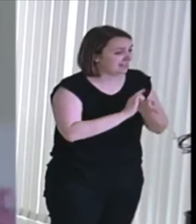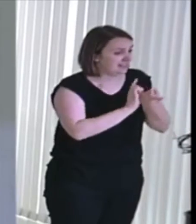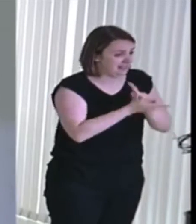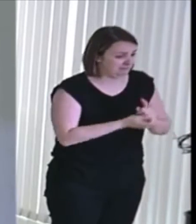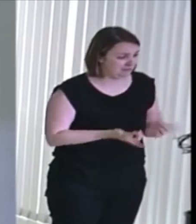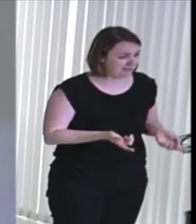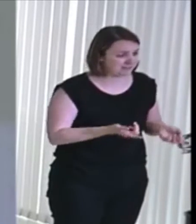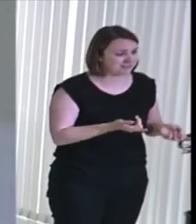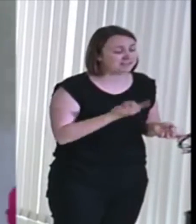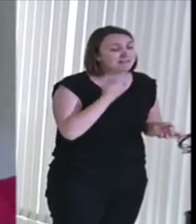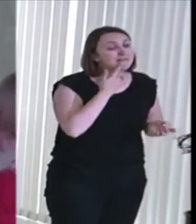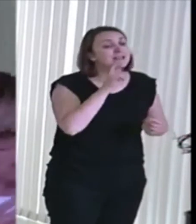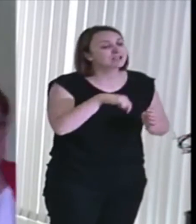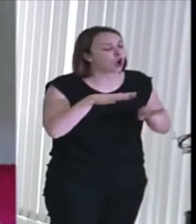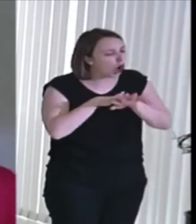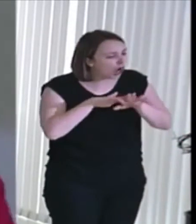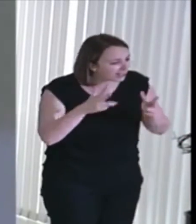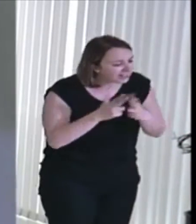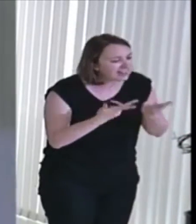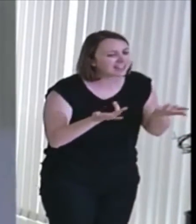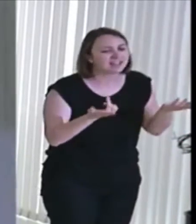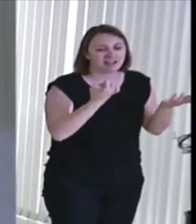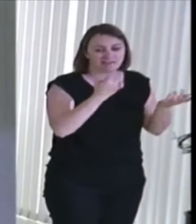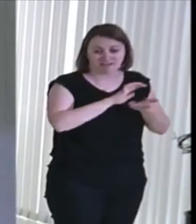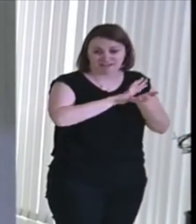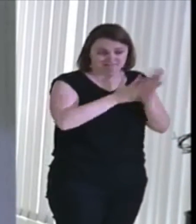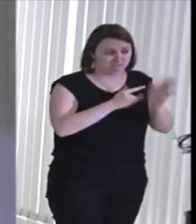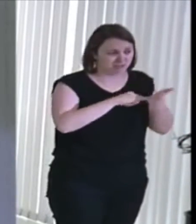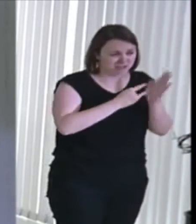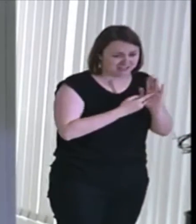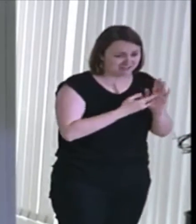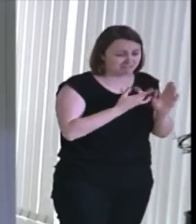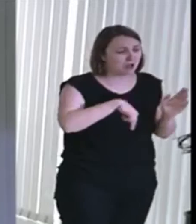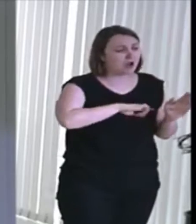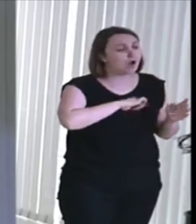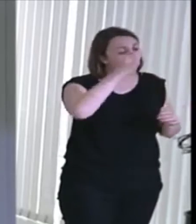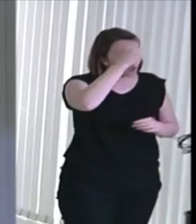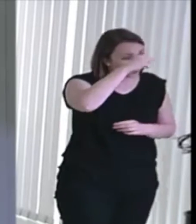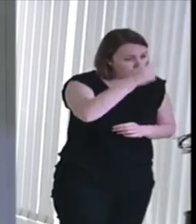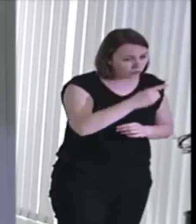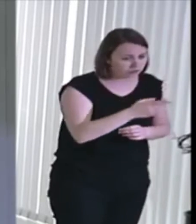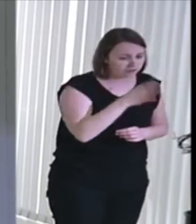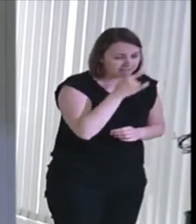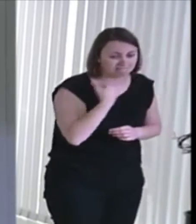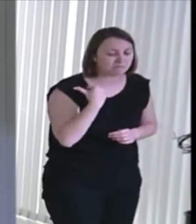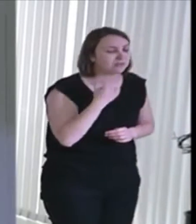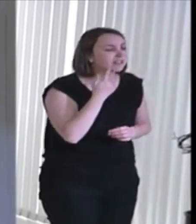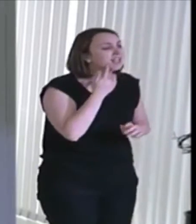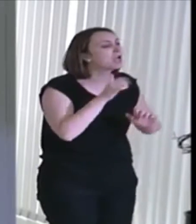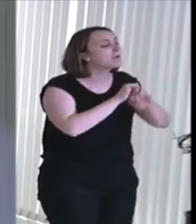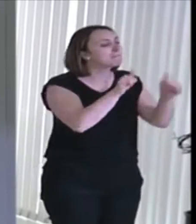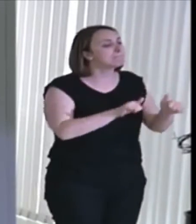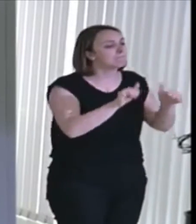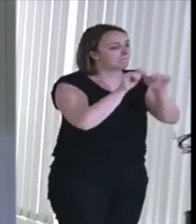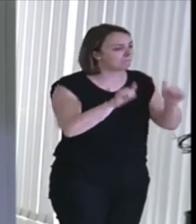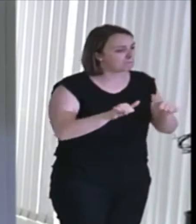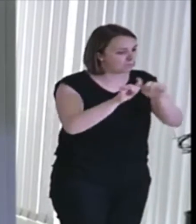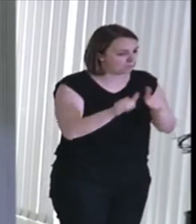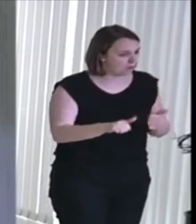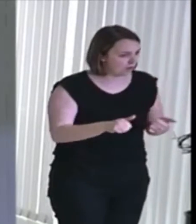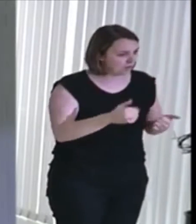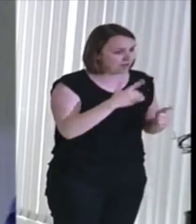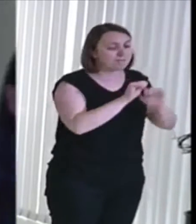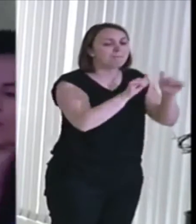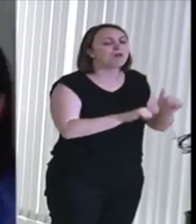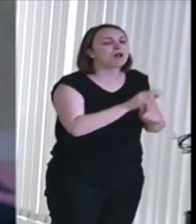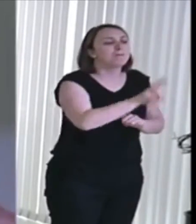ser nosotras, y con las redes, y con todo lo que, el que cambiemos el sistema, el que cambiemos la cultura, porque si no es... No, crear nuevos modelos, y ni siquiera va a haber un modelo